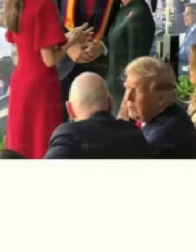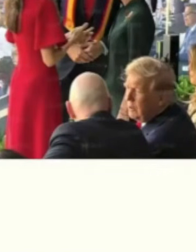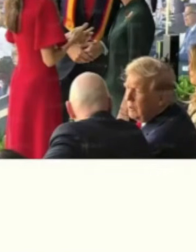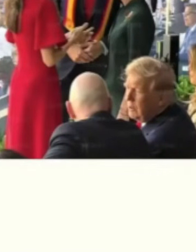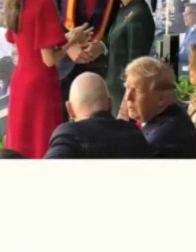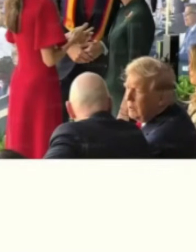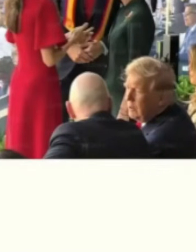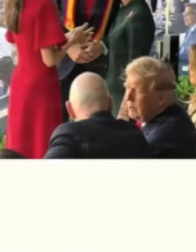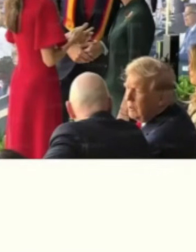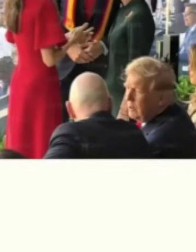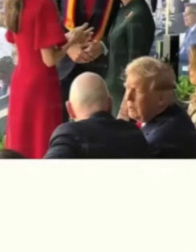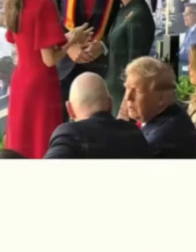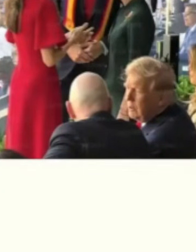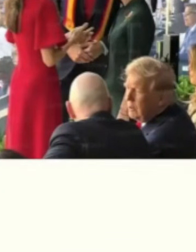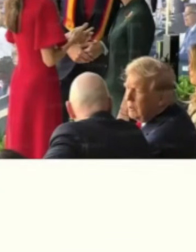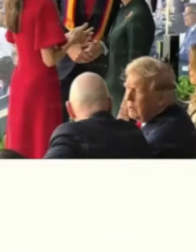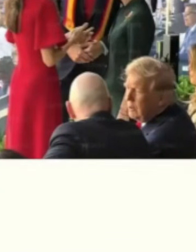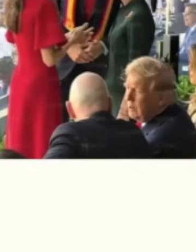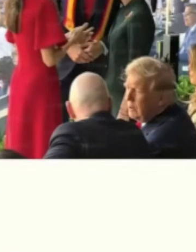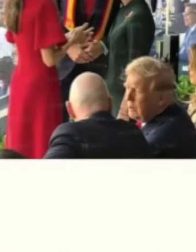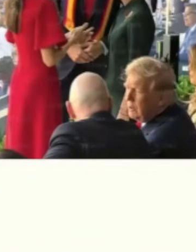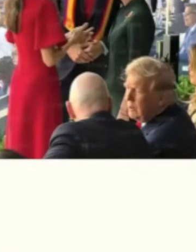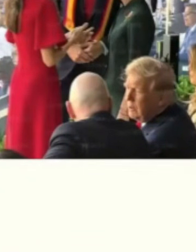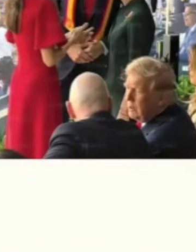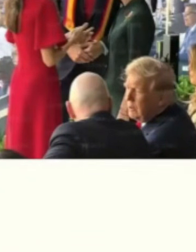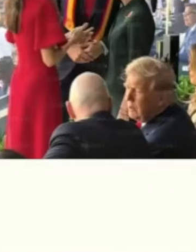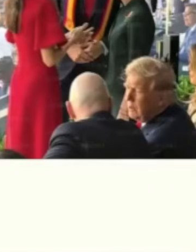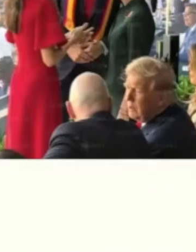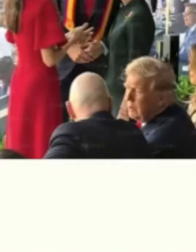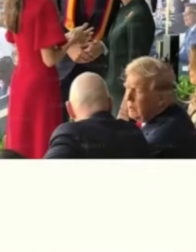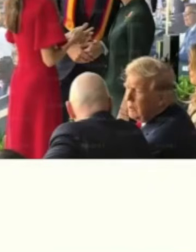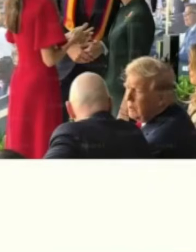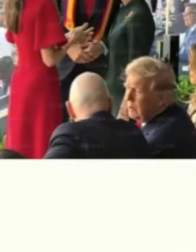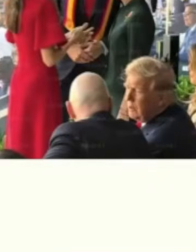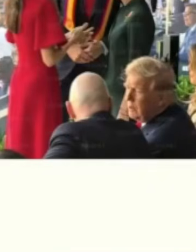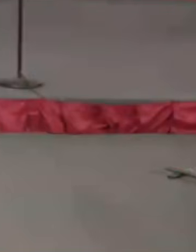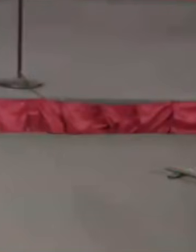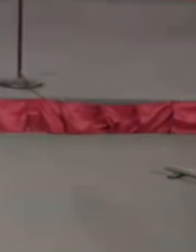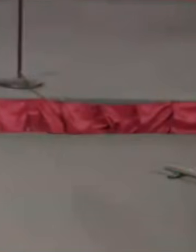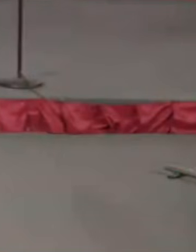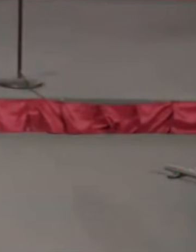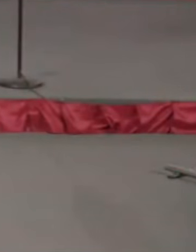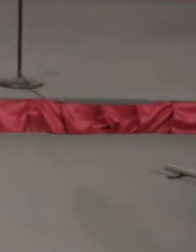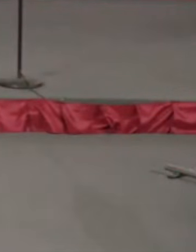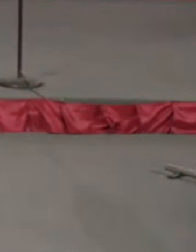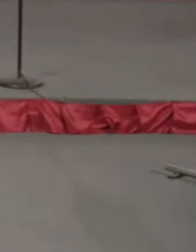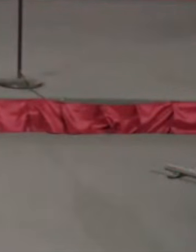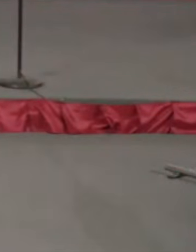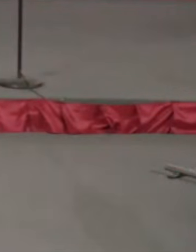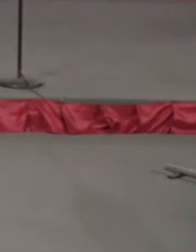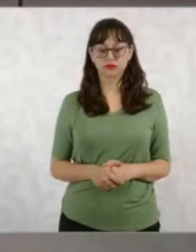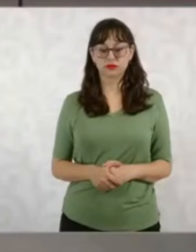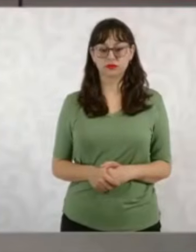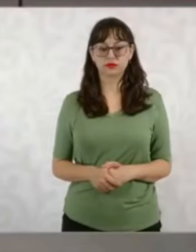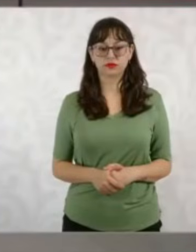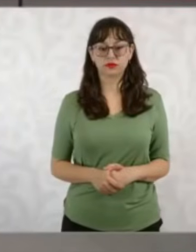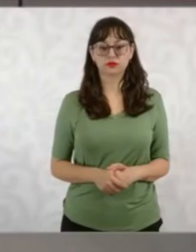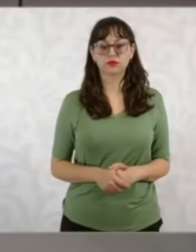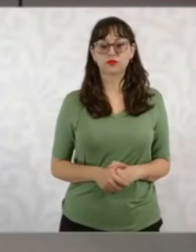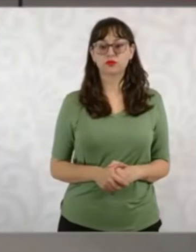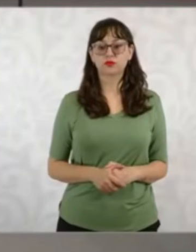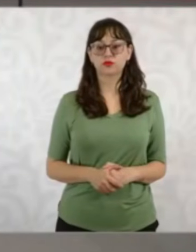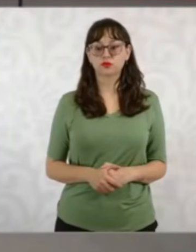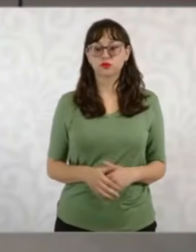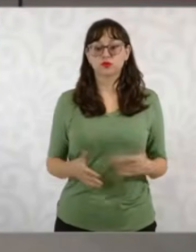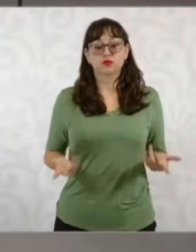Carlos Alarraqui se burla del gesto serio de la presidenta durante la final de la FIFA.